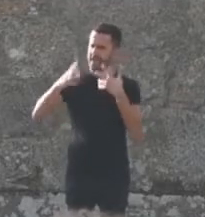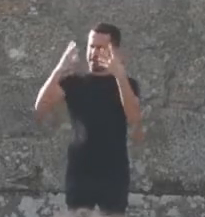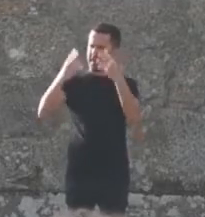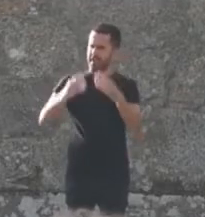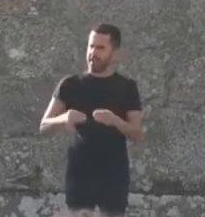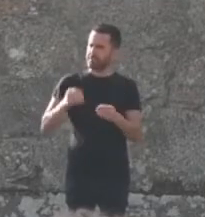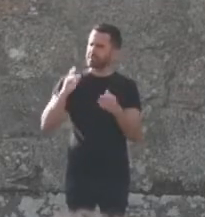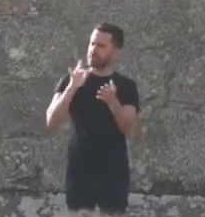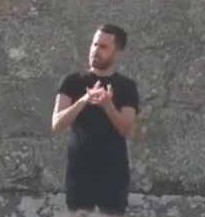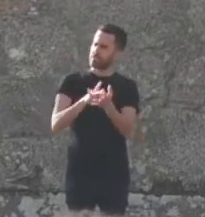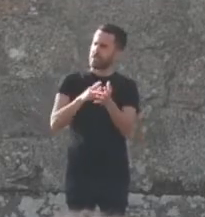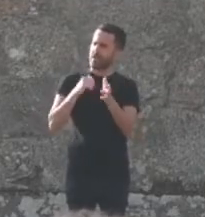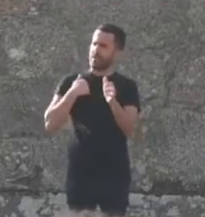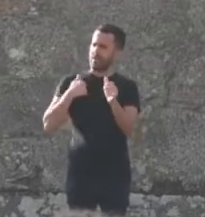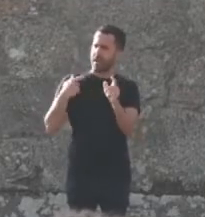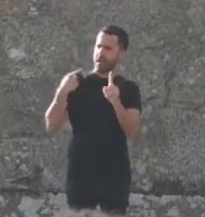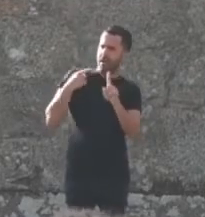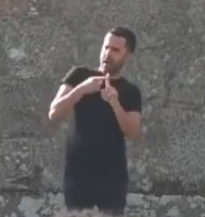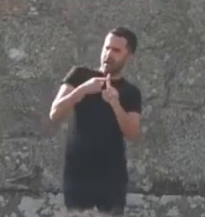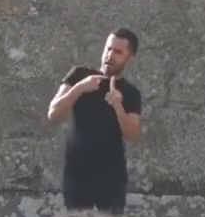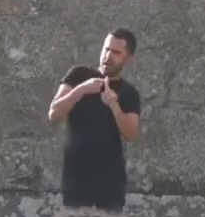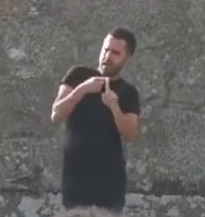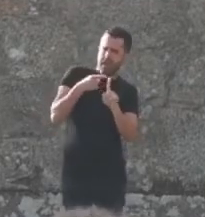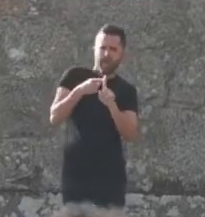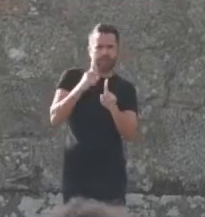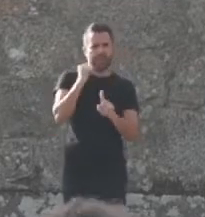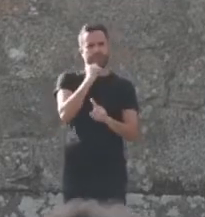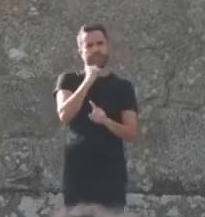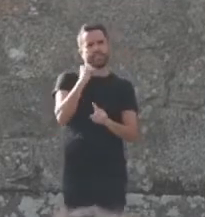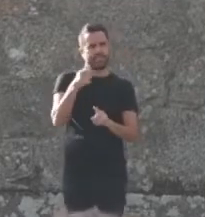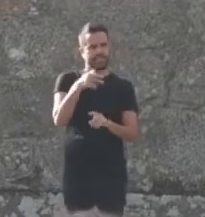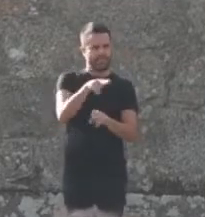que foron asasinadas, non?